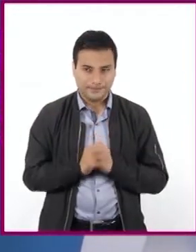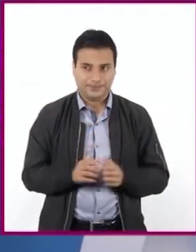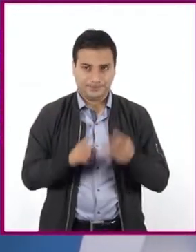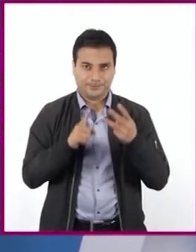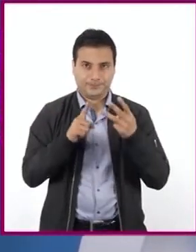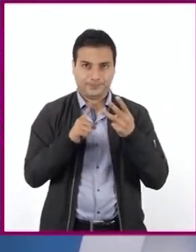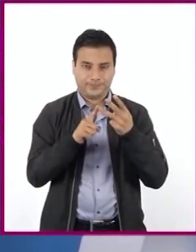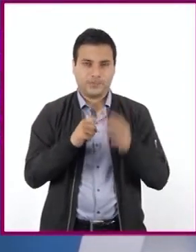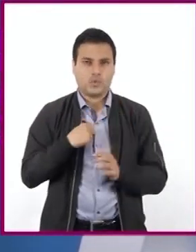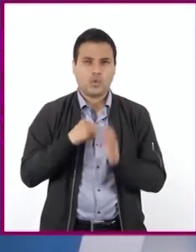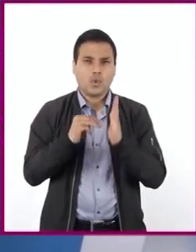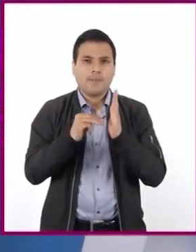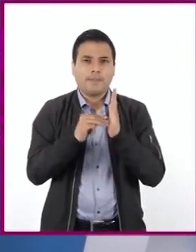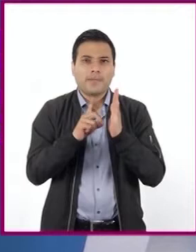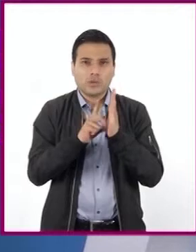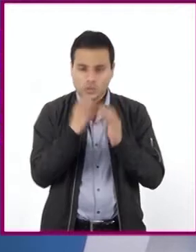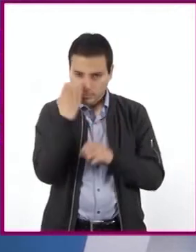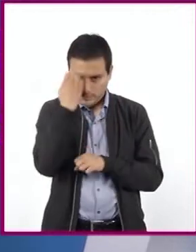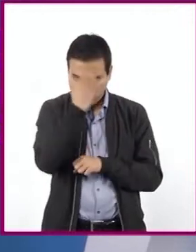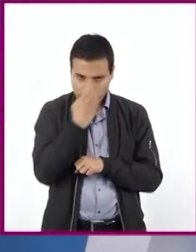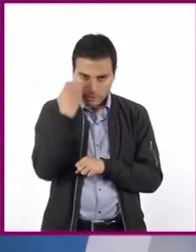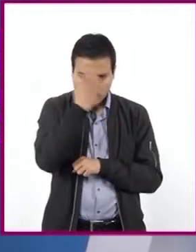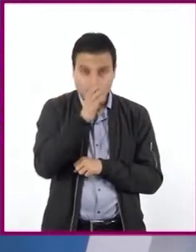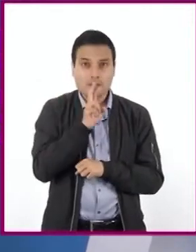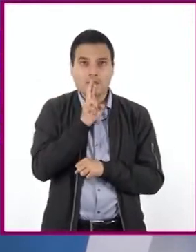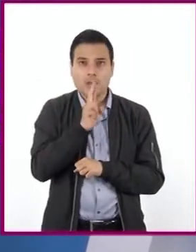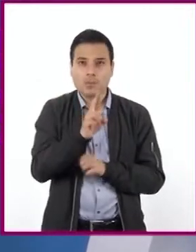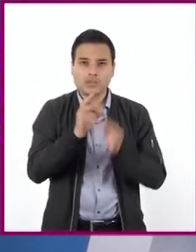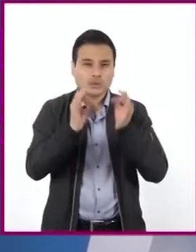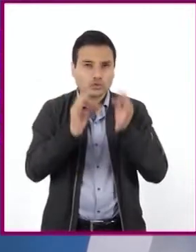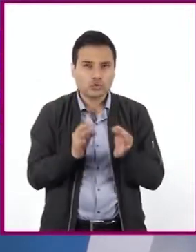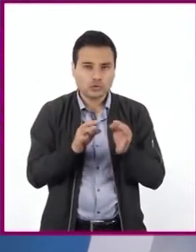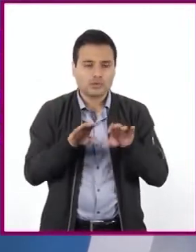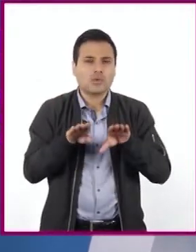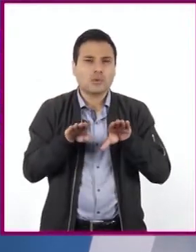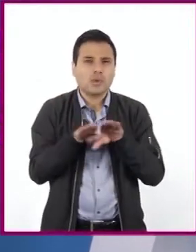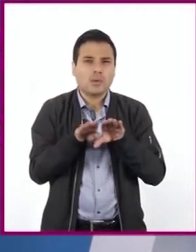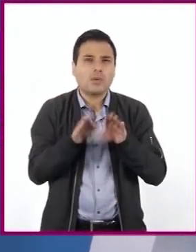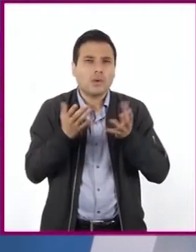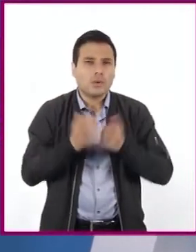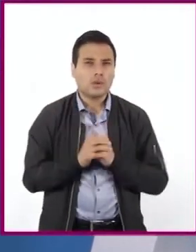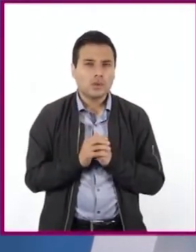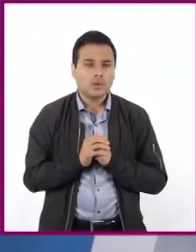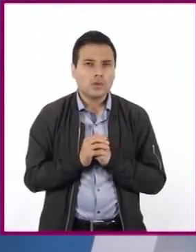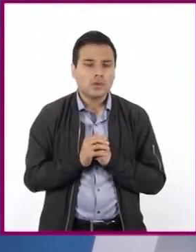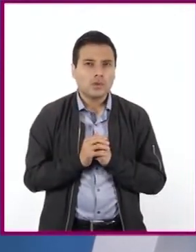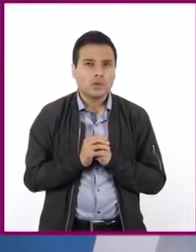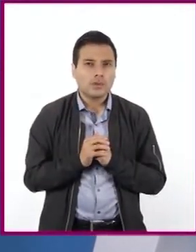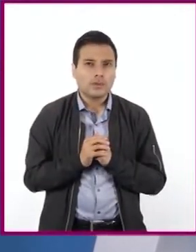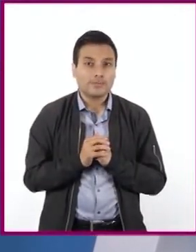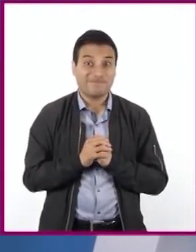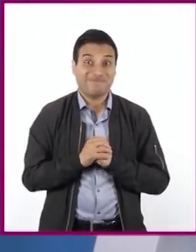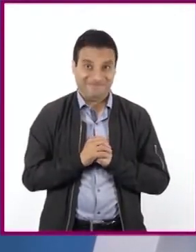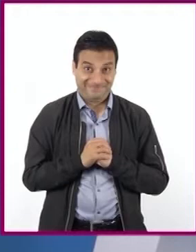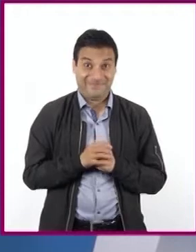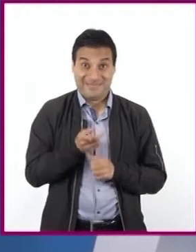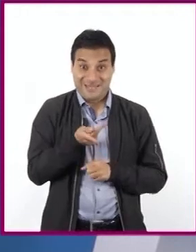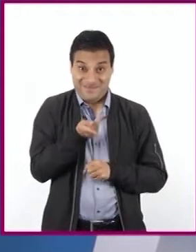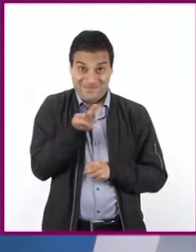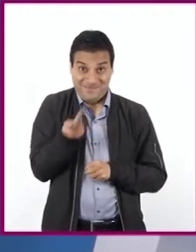deben realizar para verificar que la solución obtenida es la adecuada? Estoy seguro que con estas